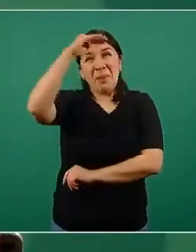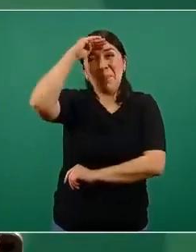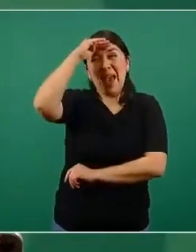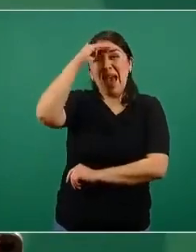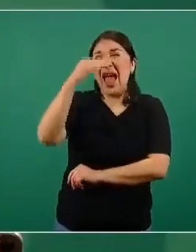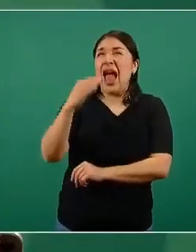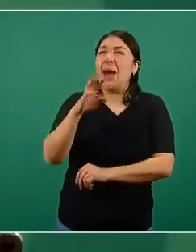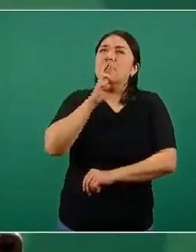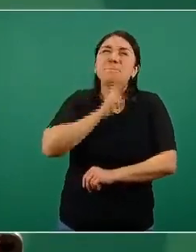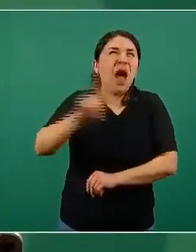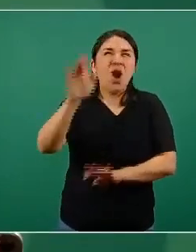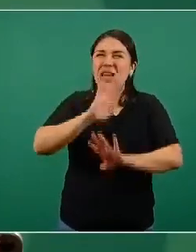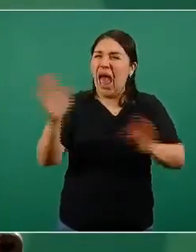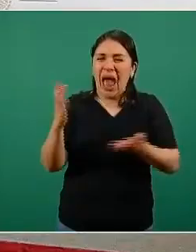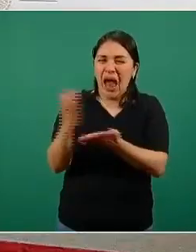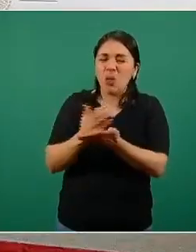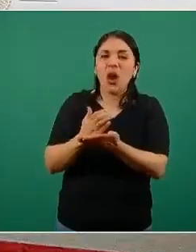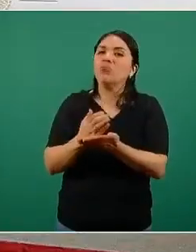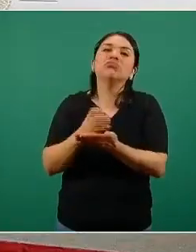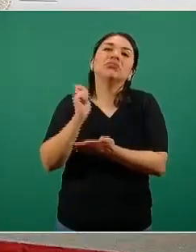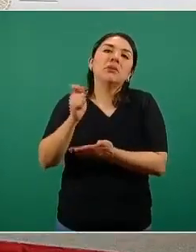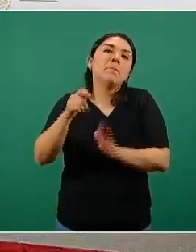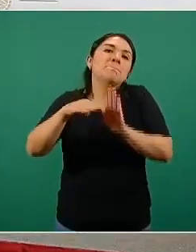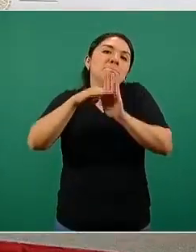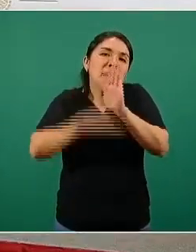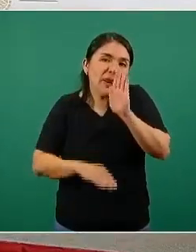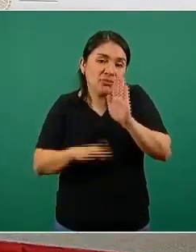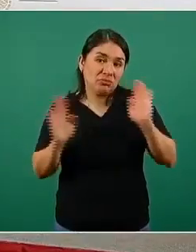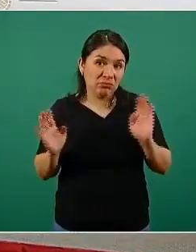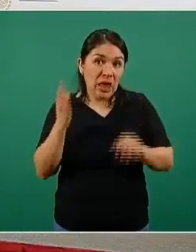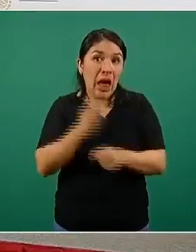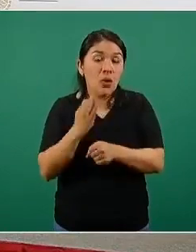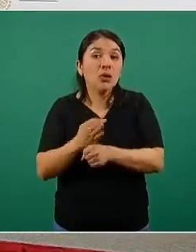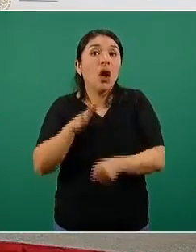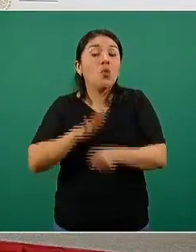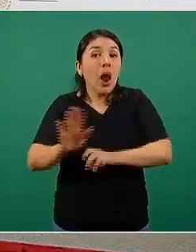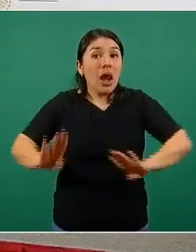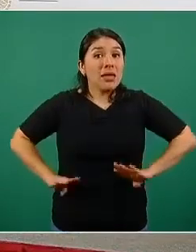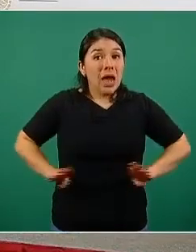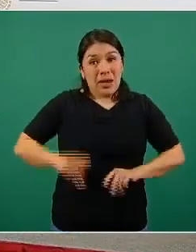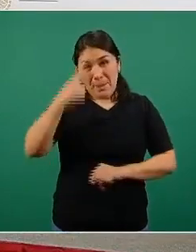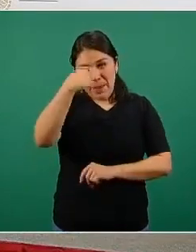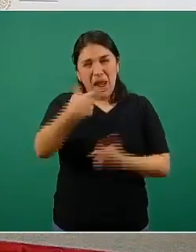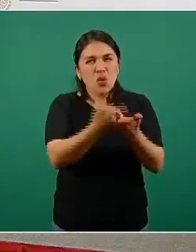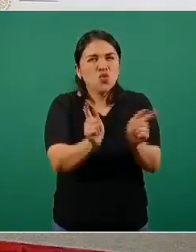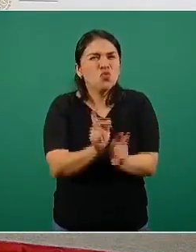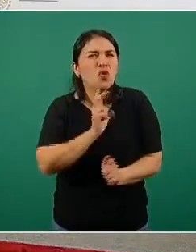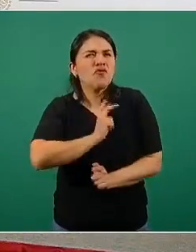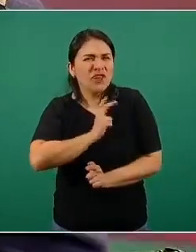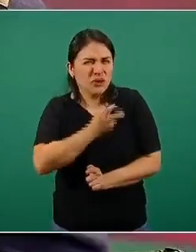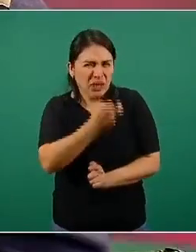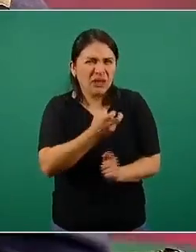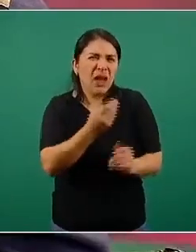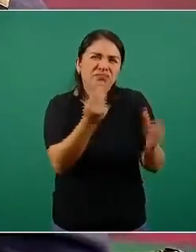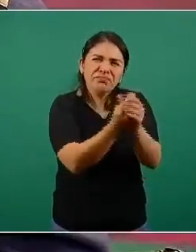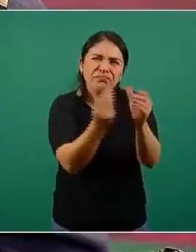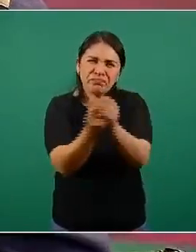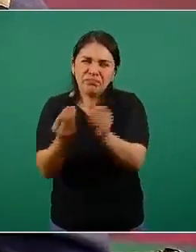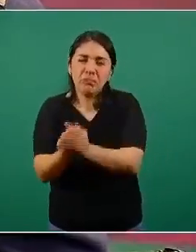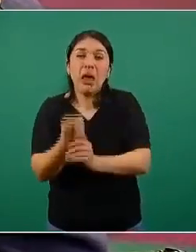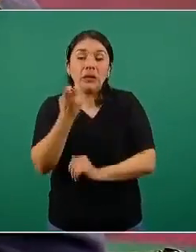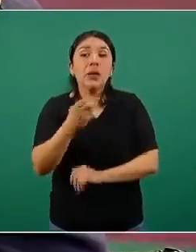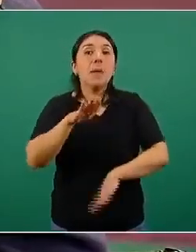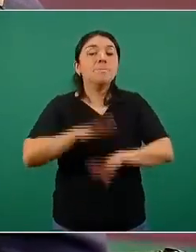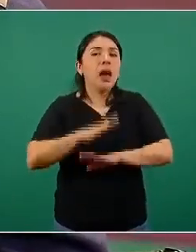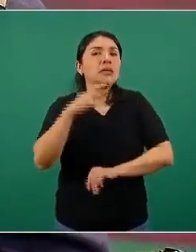menor. Una de las cosas que se ha hecho precisamente para lo que sirve la caracterización de estas cepas es que rápidamente se